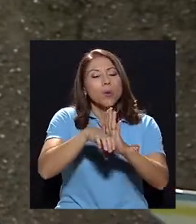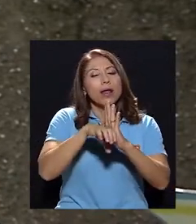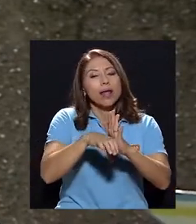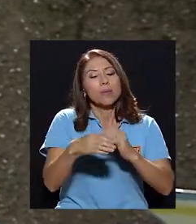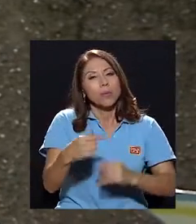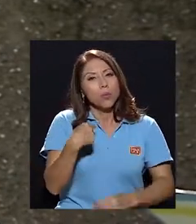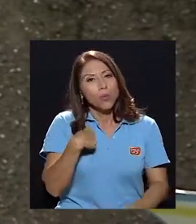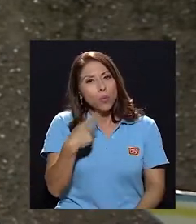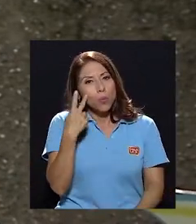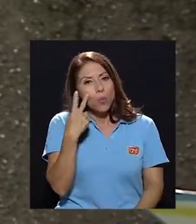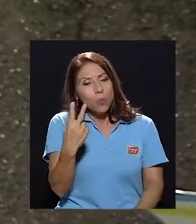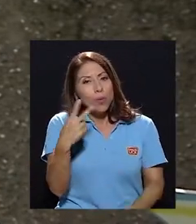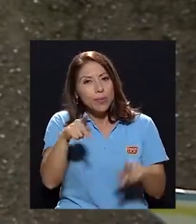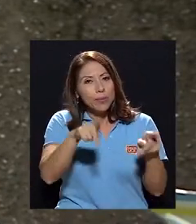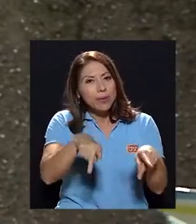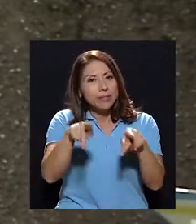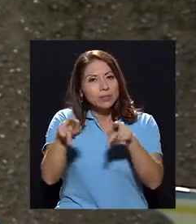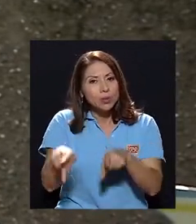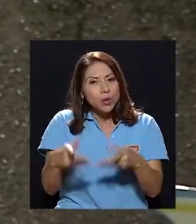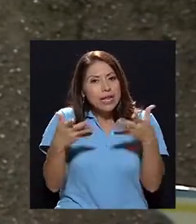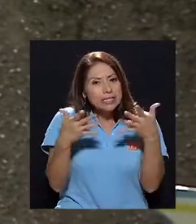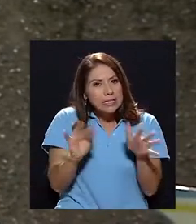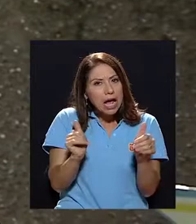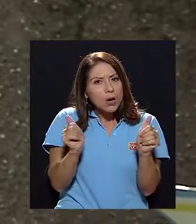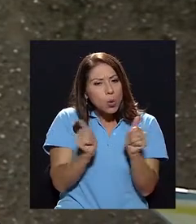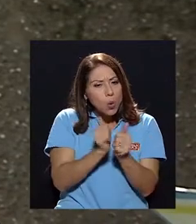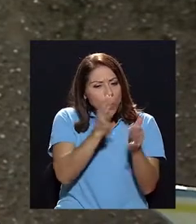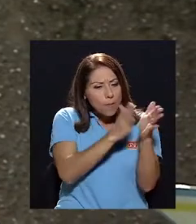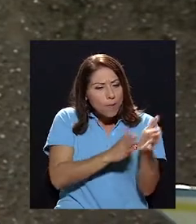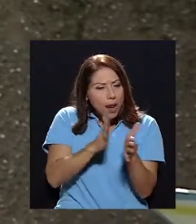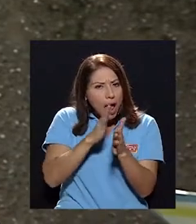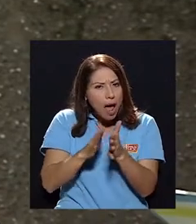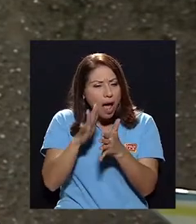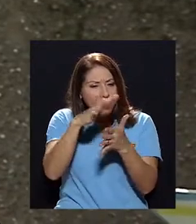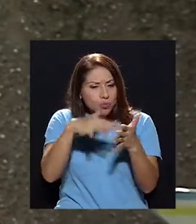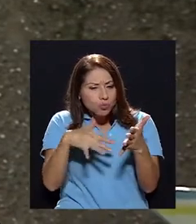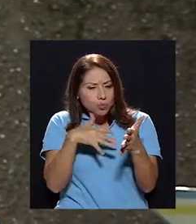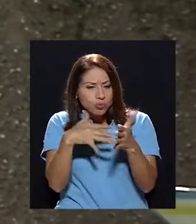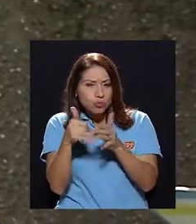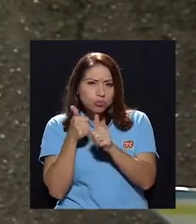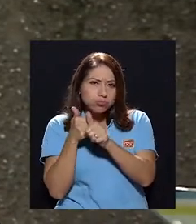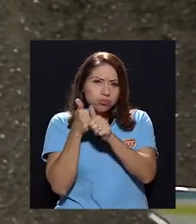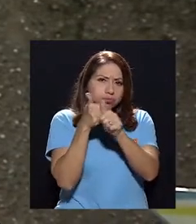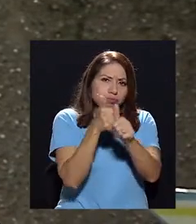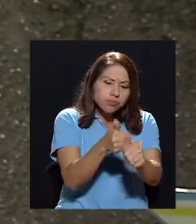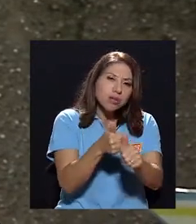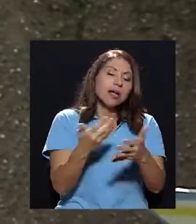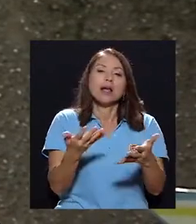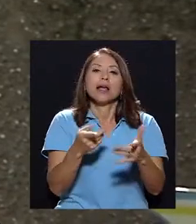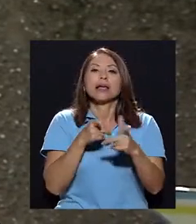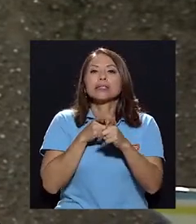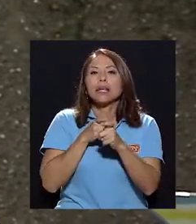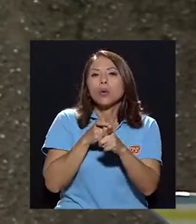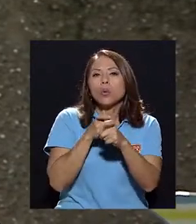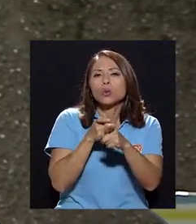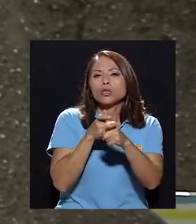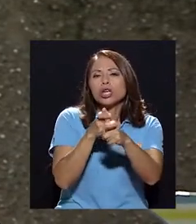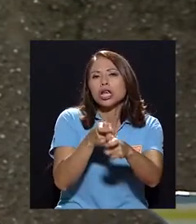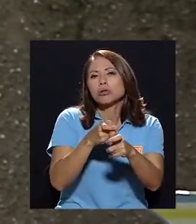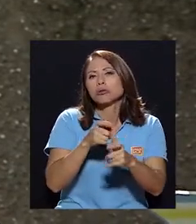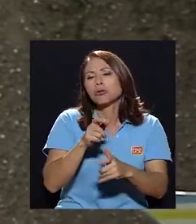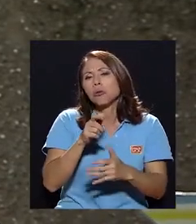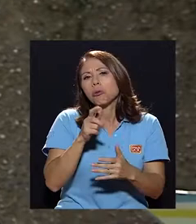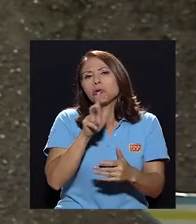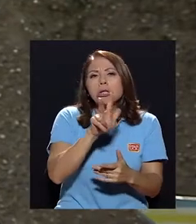Por ejemplo, que uno ve que la persona ya sigue un plan de entrenamiento, que está corriendo, digamos, 3, 4, 5 veces